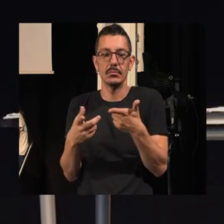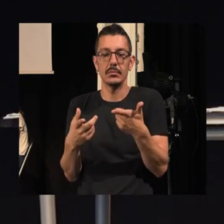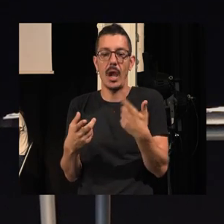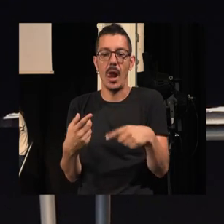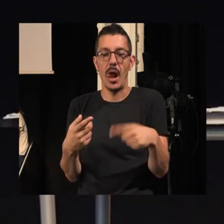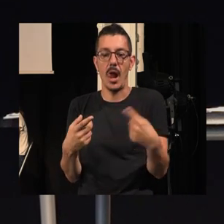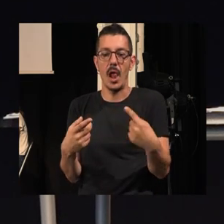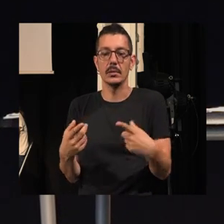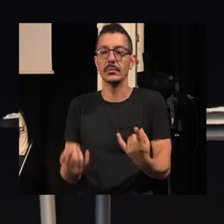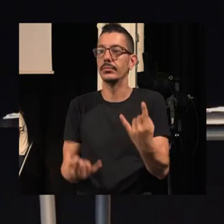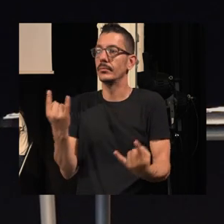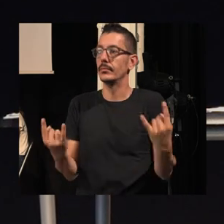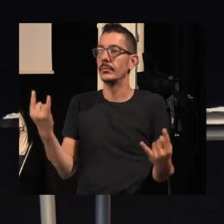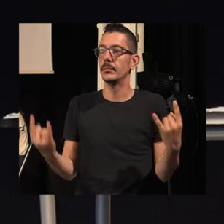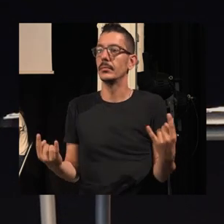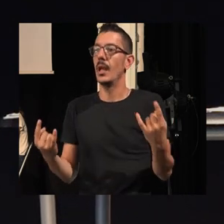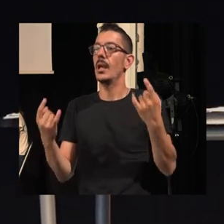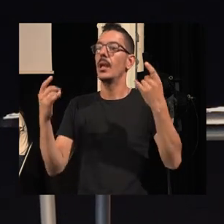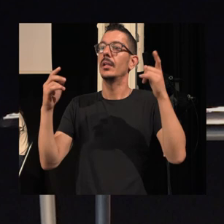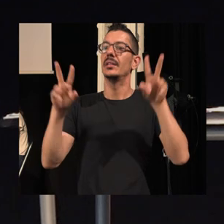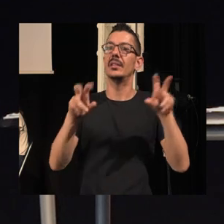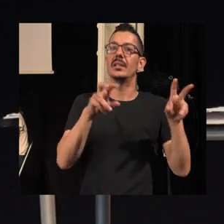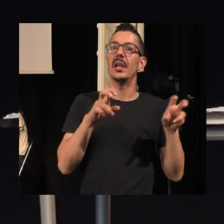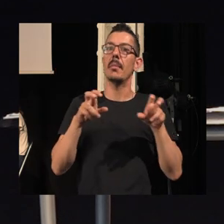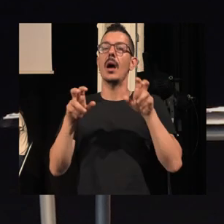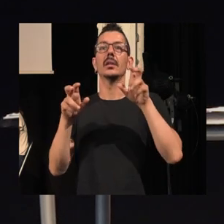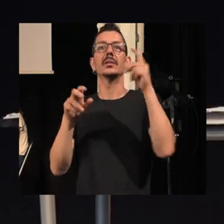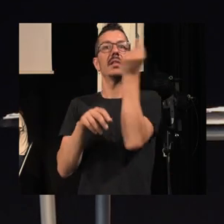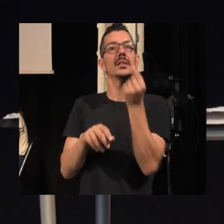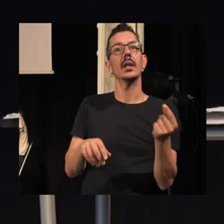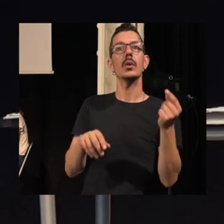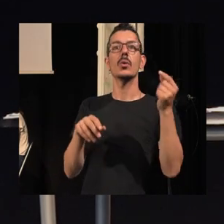de enunciación, ir desplazando y diseñando